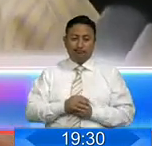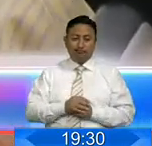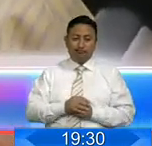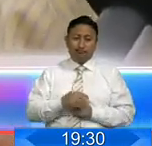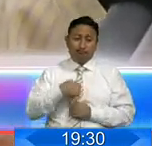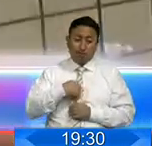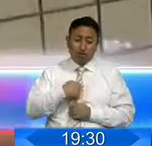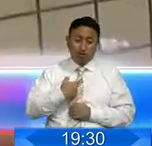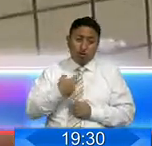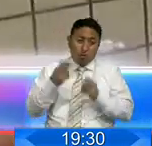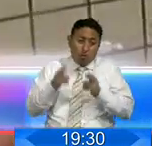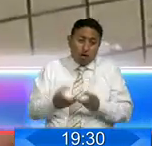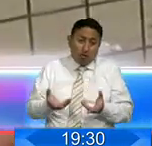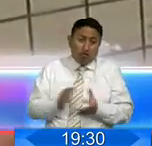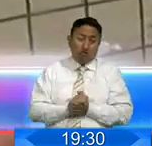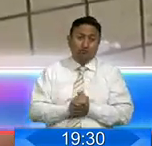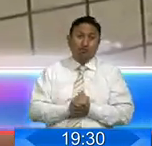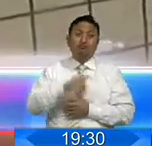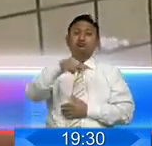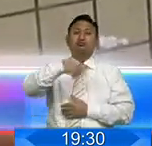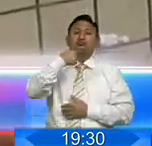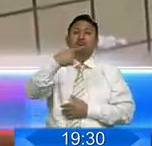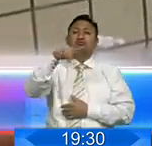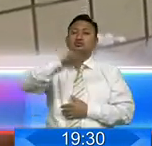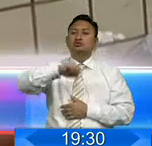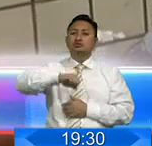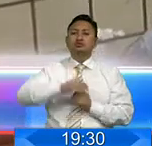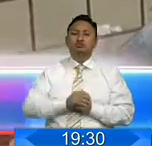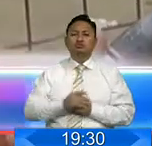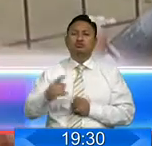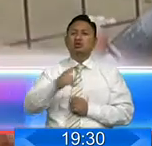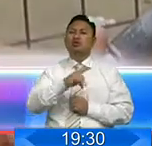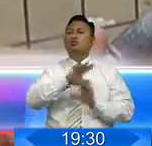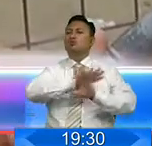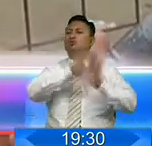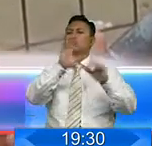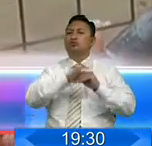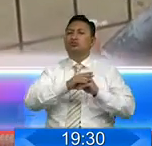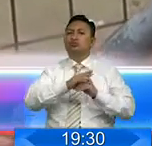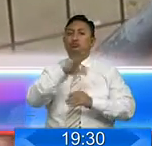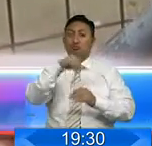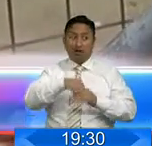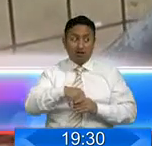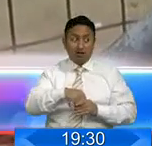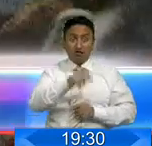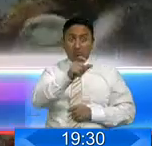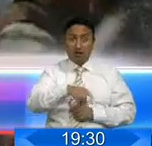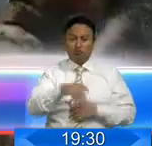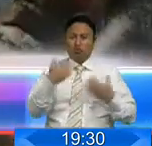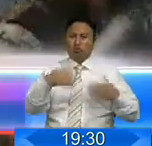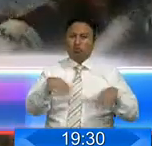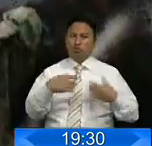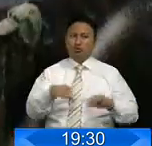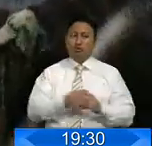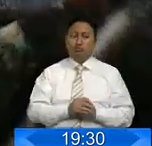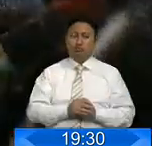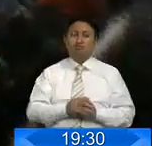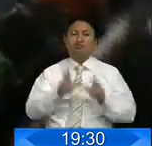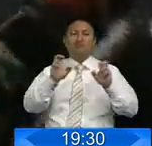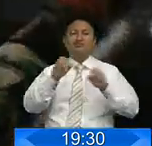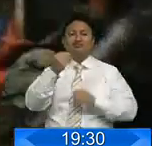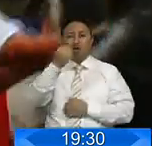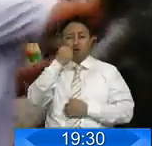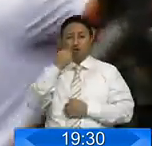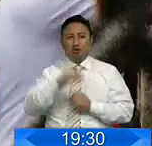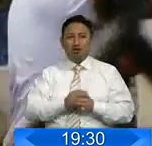yo también sus ser humanos aquí a buena le dicen a uno les pintan todos los cometas en el tema de la alimentación es uno de